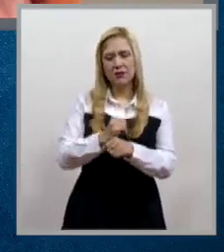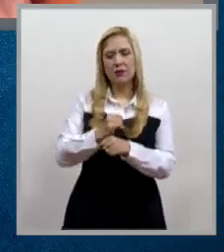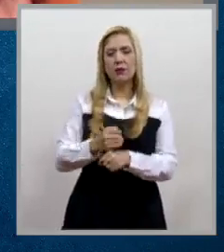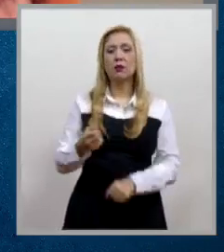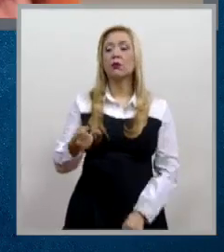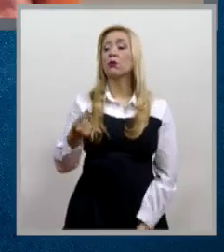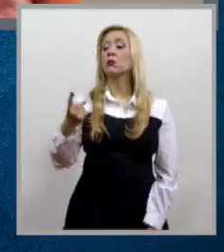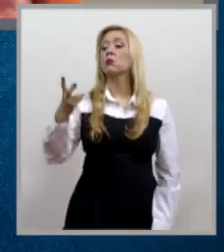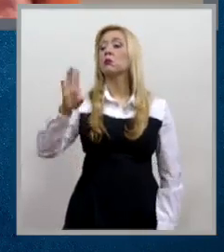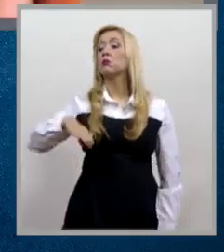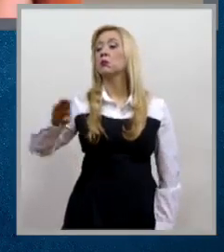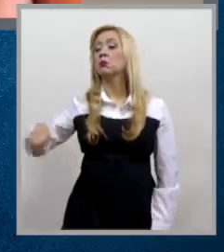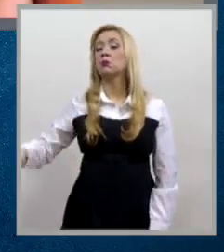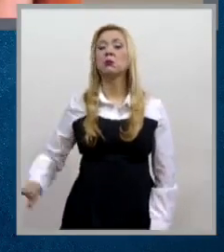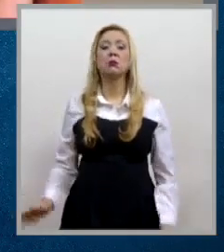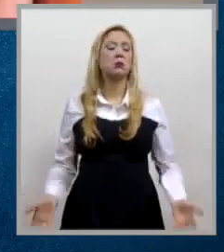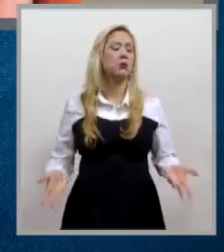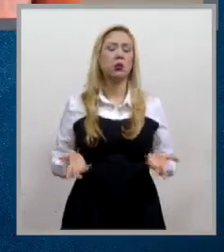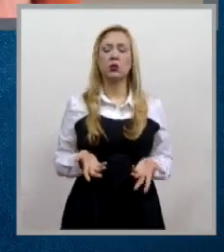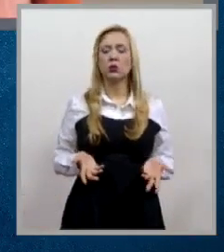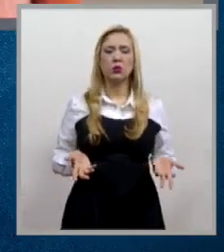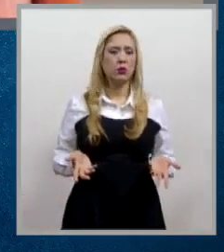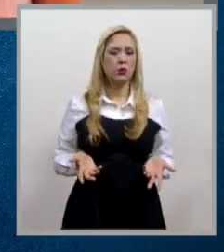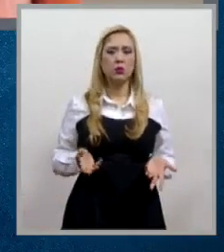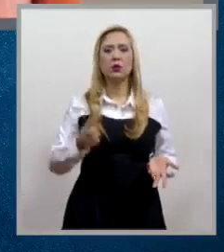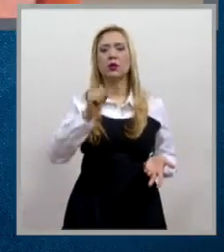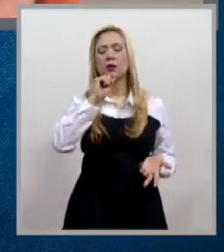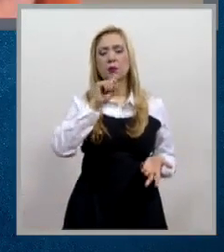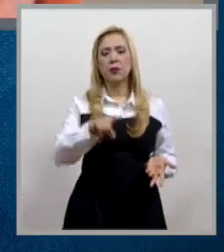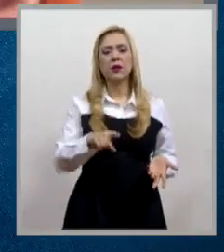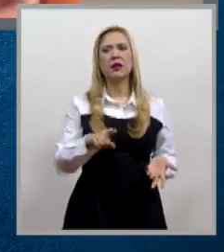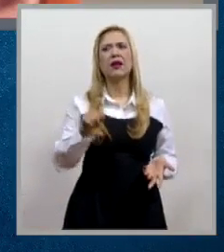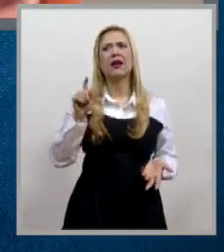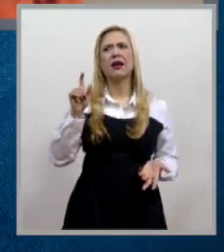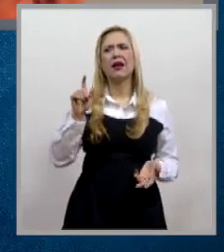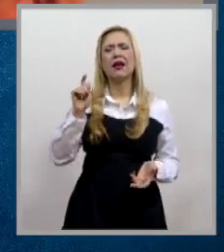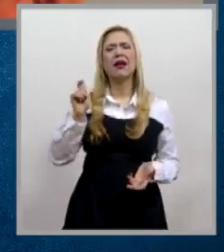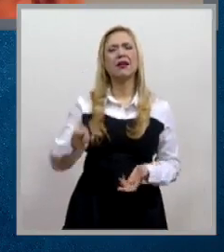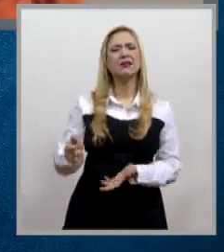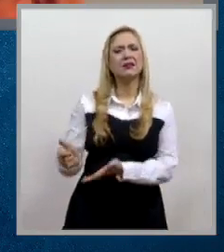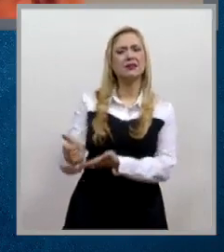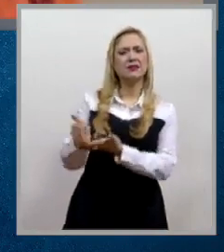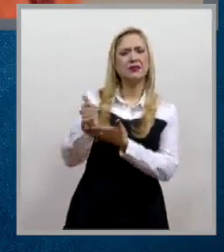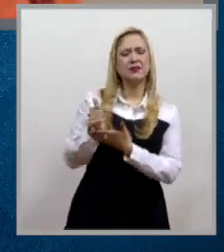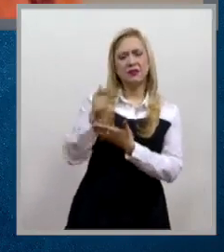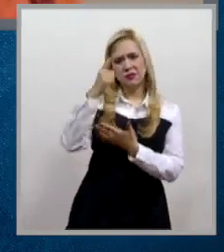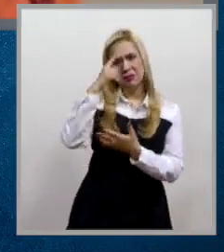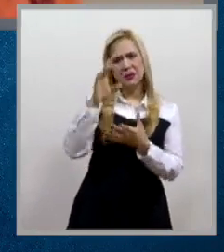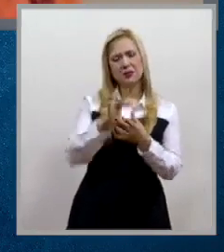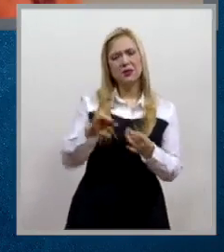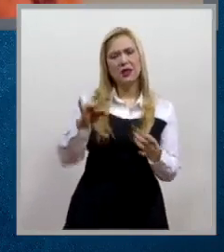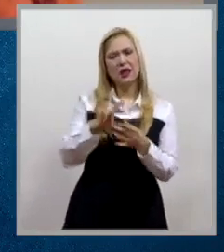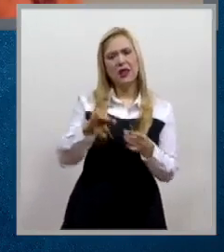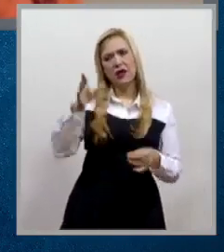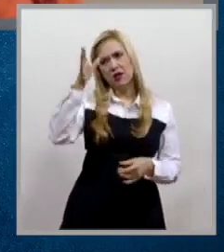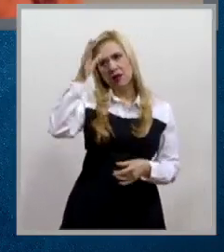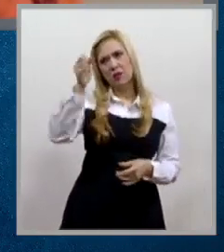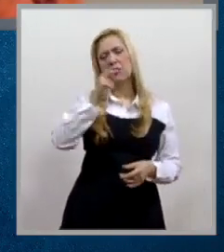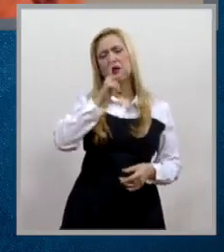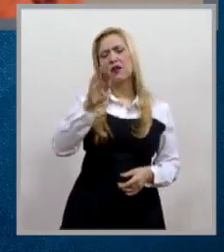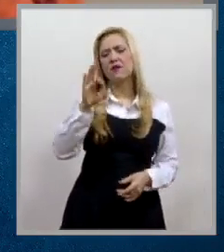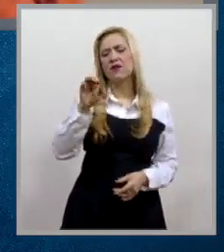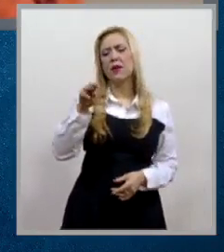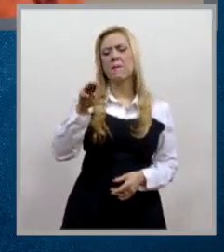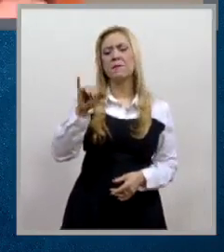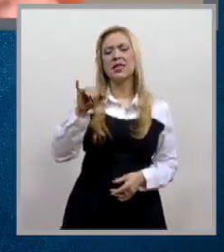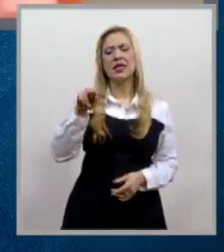de homicidios, ¿no? Sino también ahí en qué nos aporta el concepto en sí de feminicidio, ¿no? En